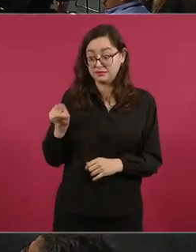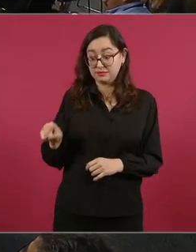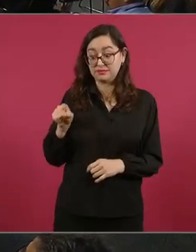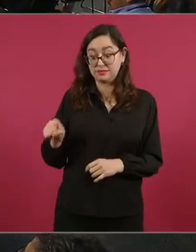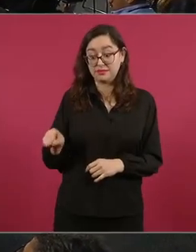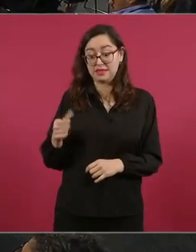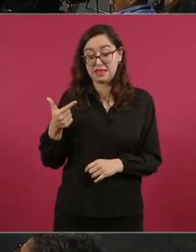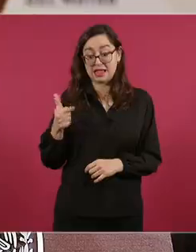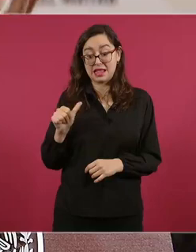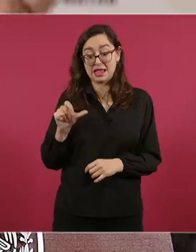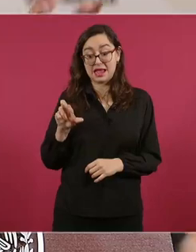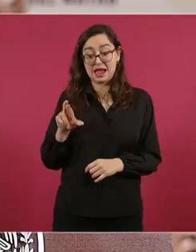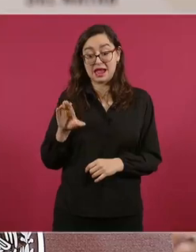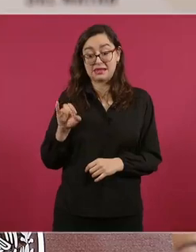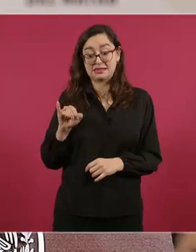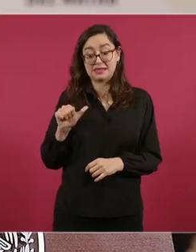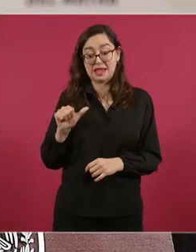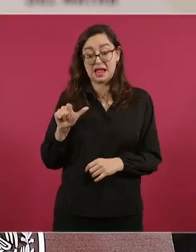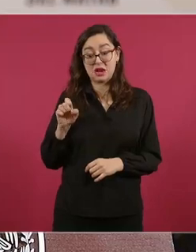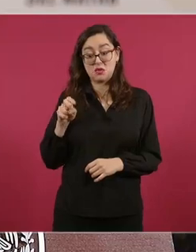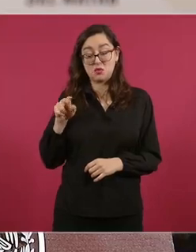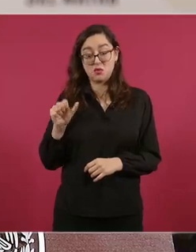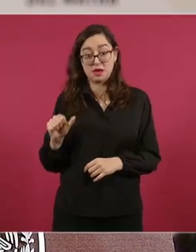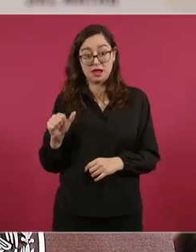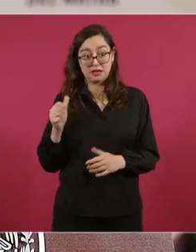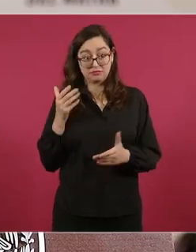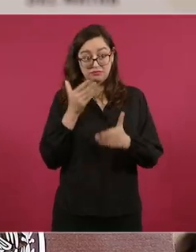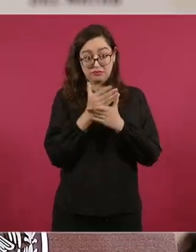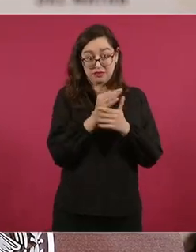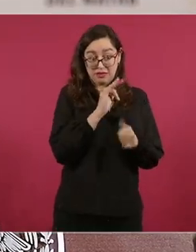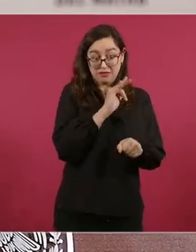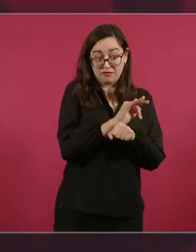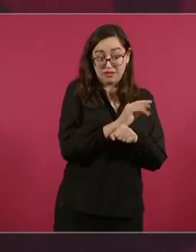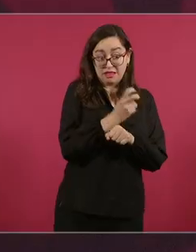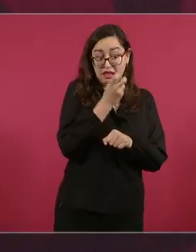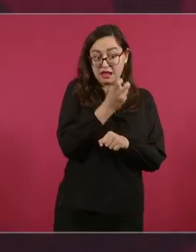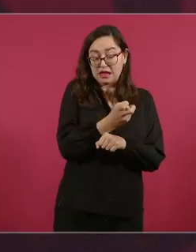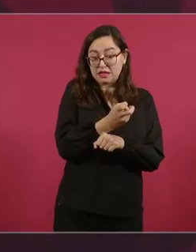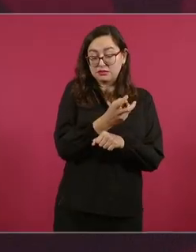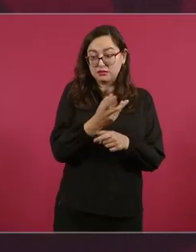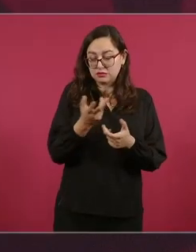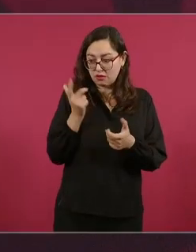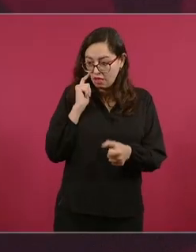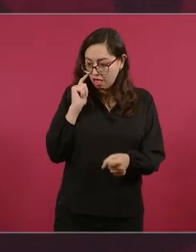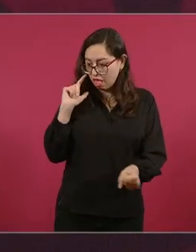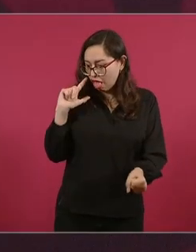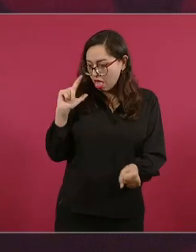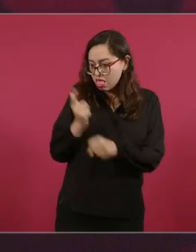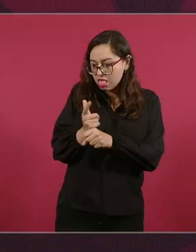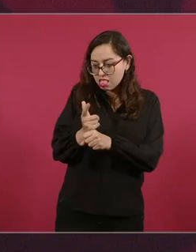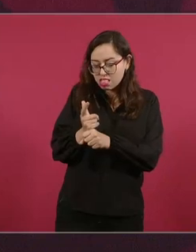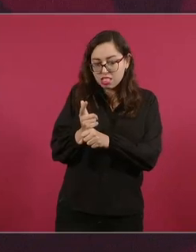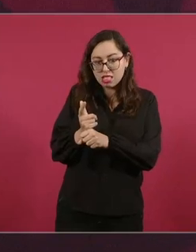de mucha profundidad. Entonces, eso fue lo que les generó